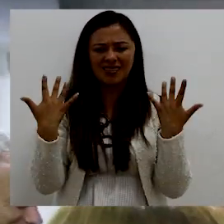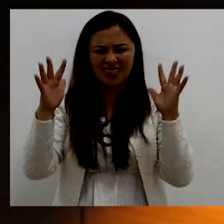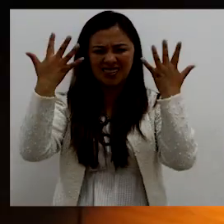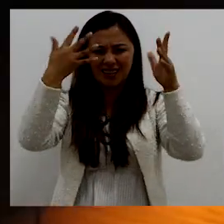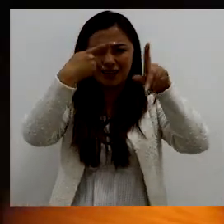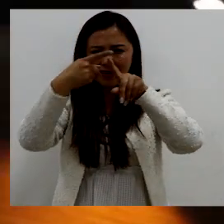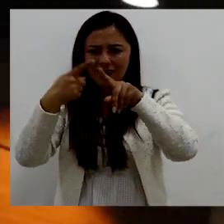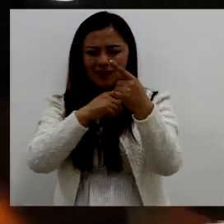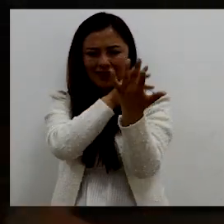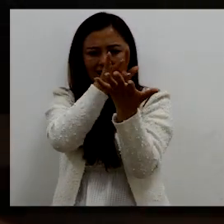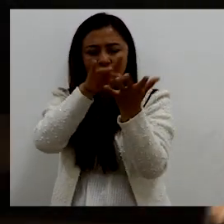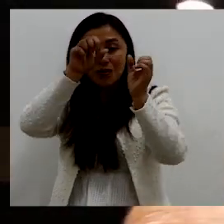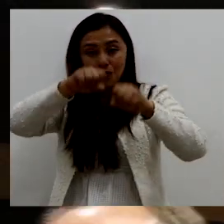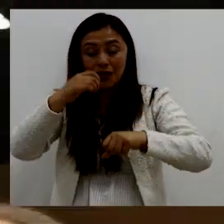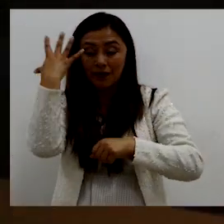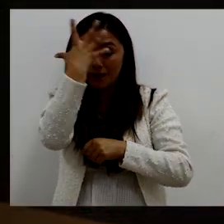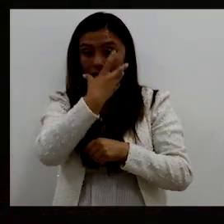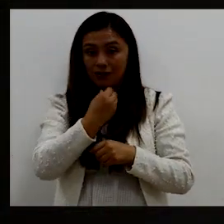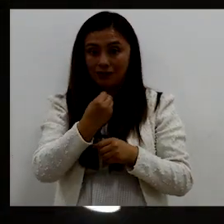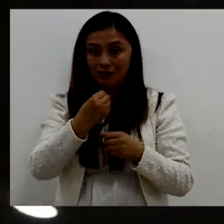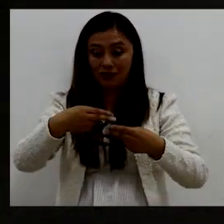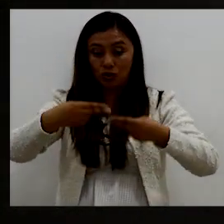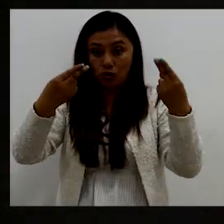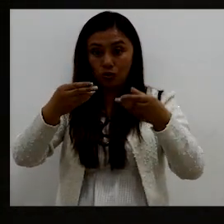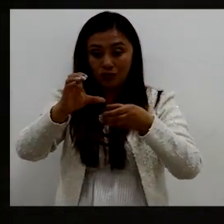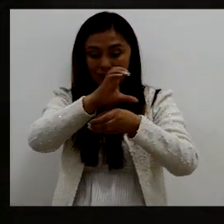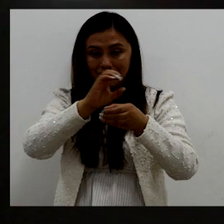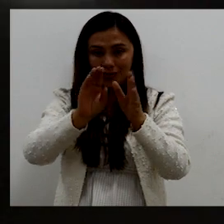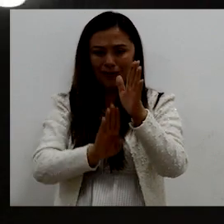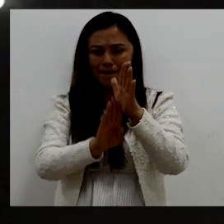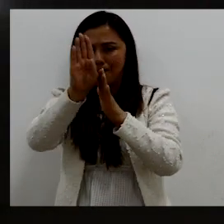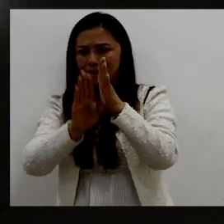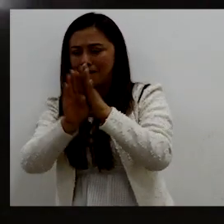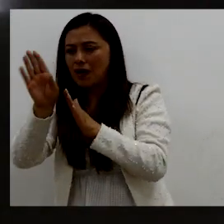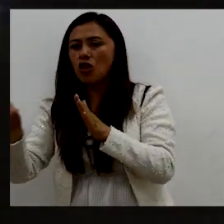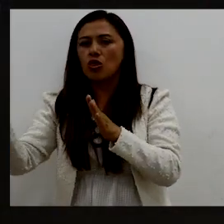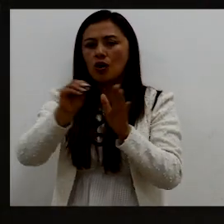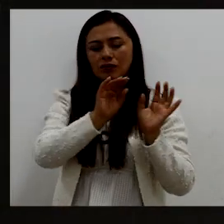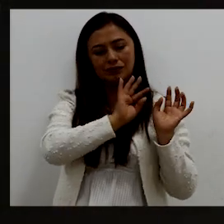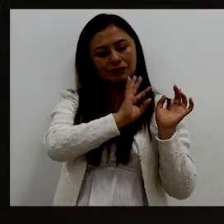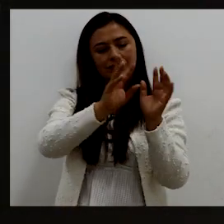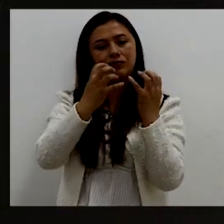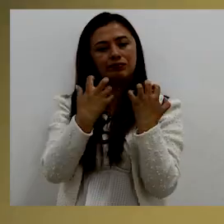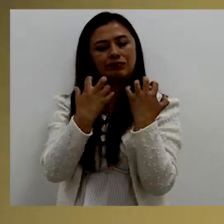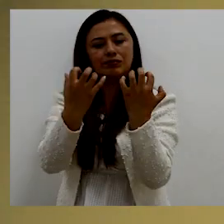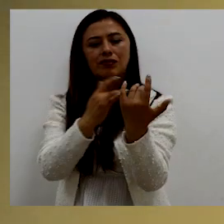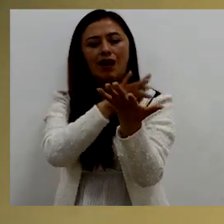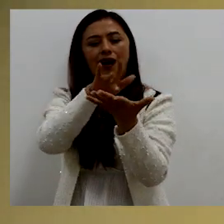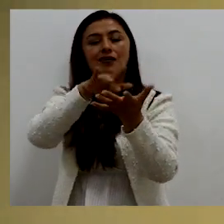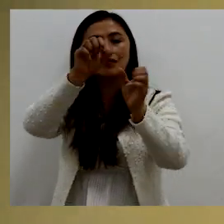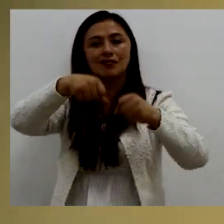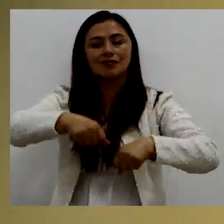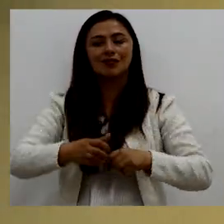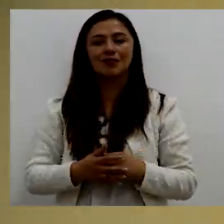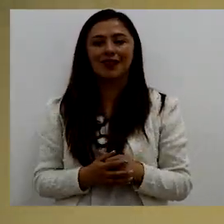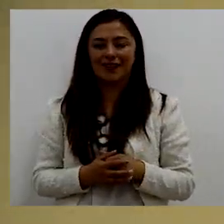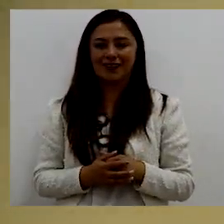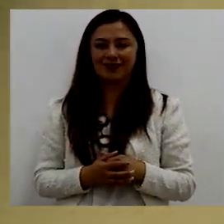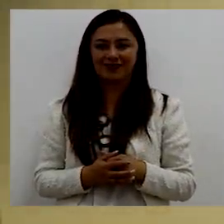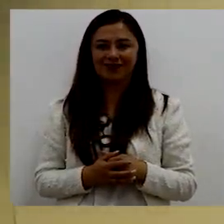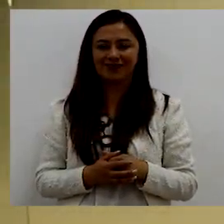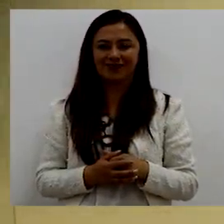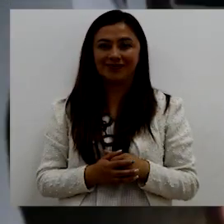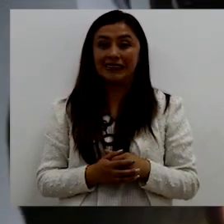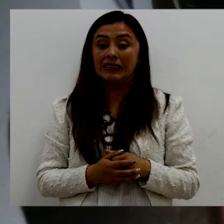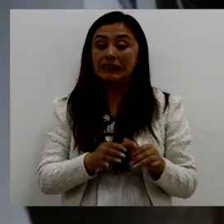Entonces, la cultura, estos espacios son de crecimiento, pues para todos los ciudadanos. También esperamos que se resuelvan dos temas. Uno, como igual que el